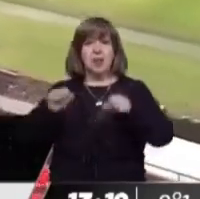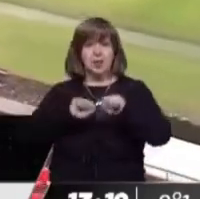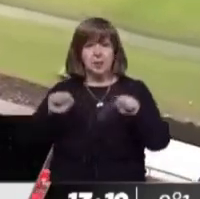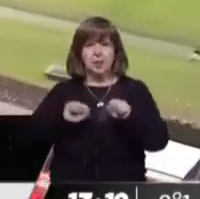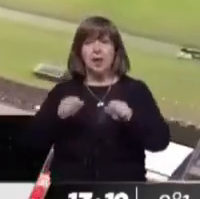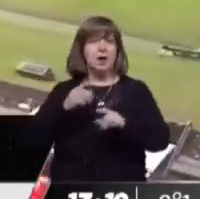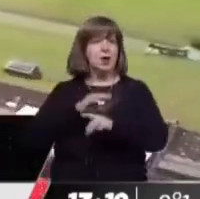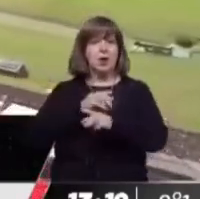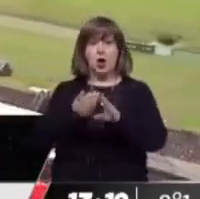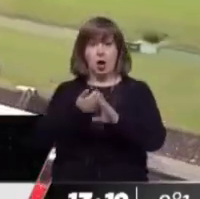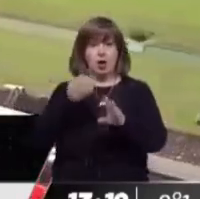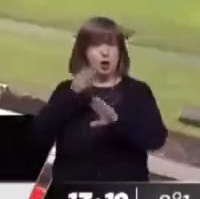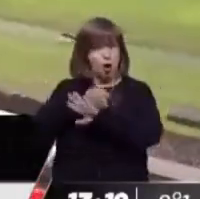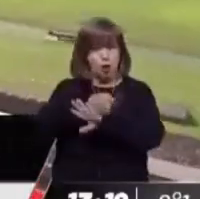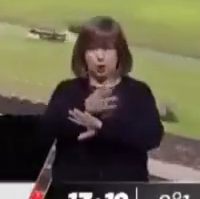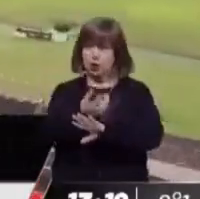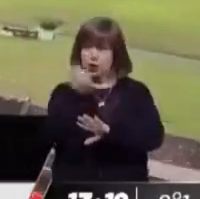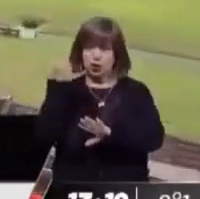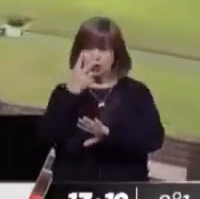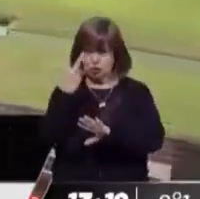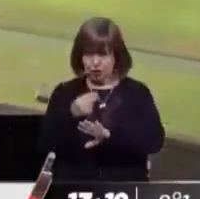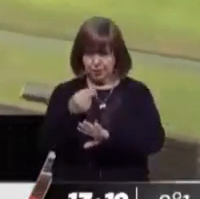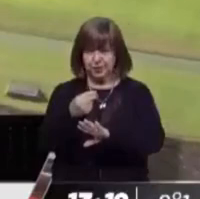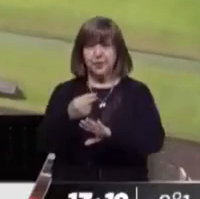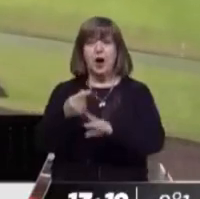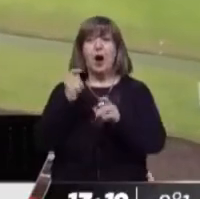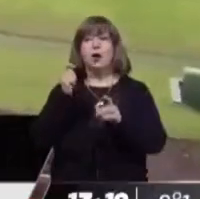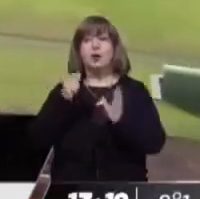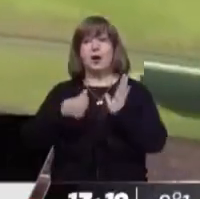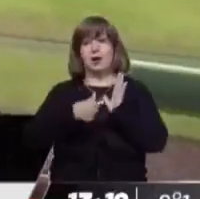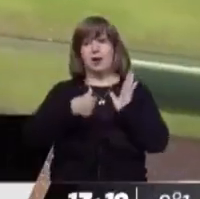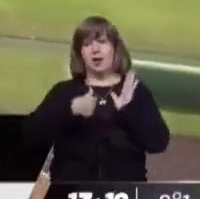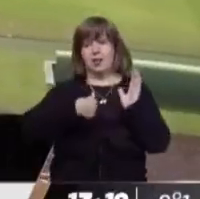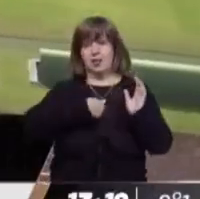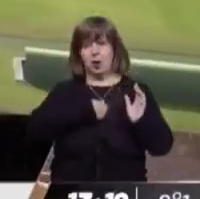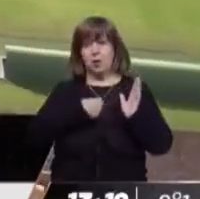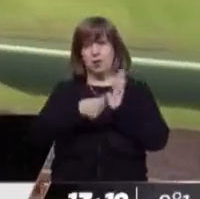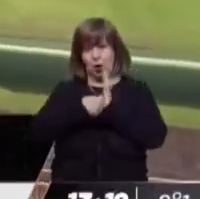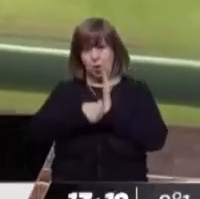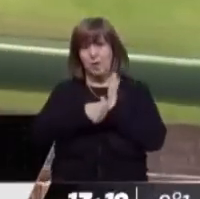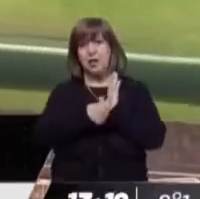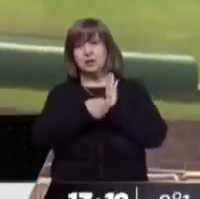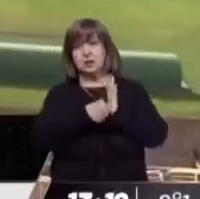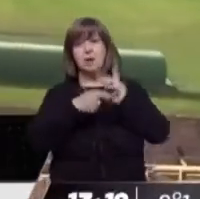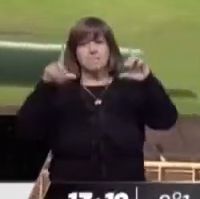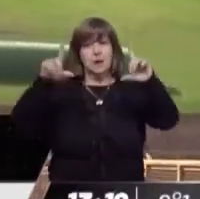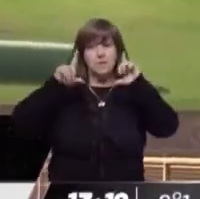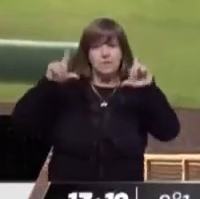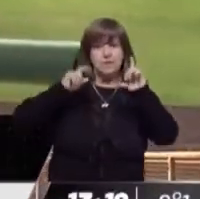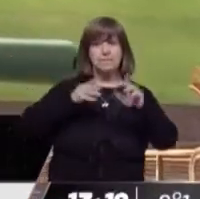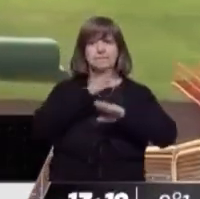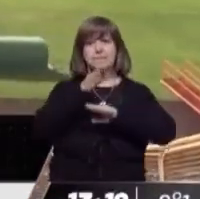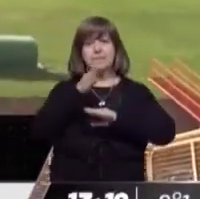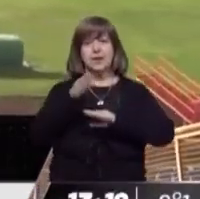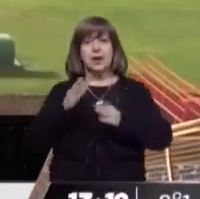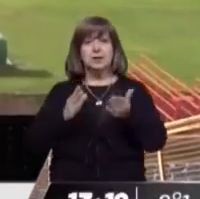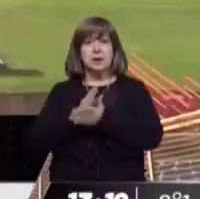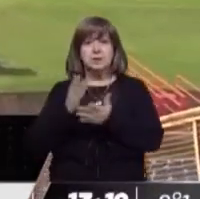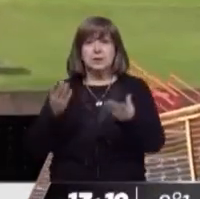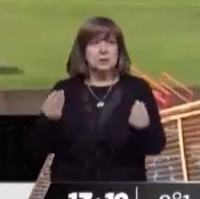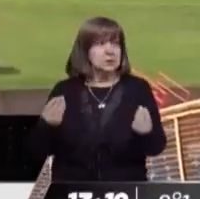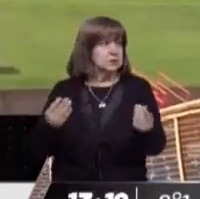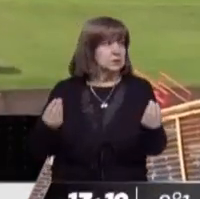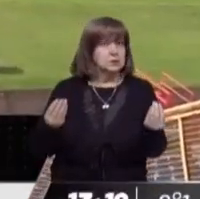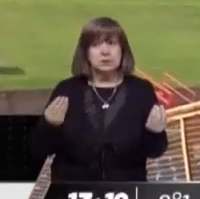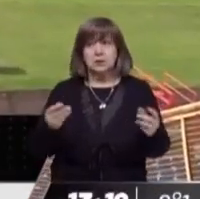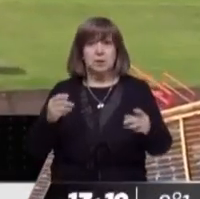que si ingresan este las personas que ingresen estén perfectamente identificad con el fin de que no tengamos que estar siempre corriendo riesgo que se